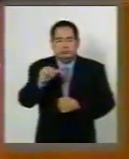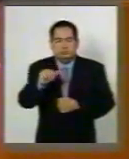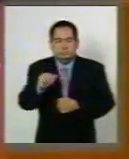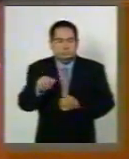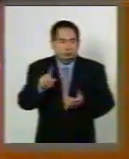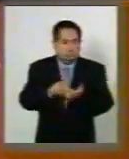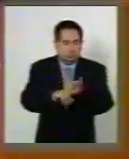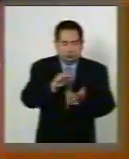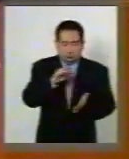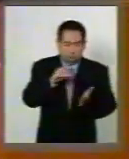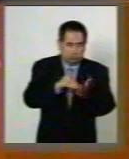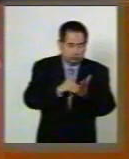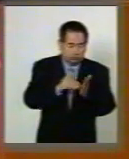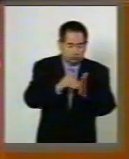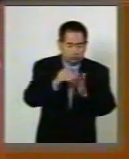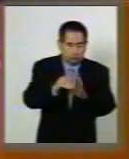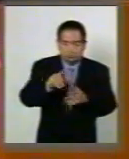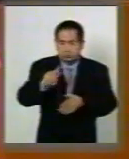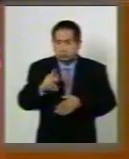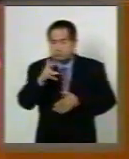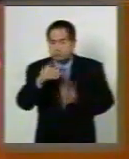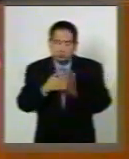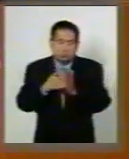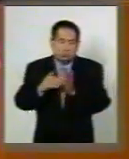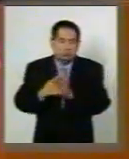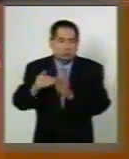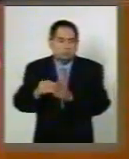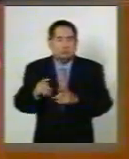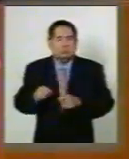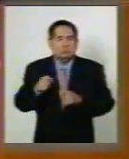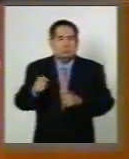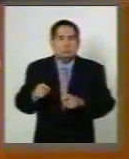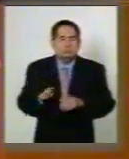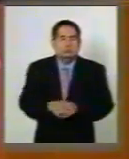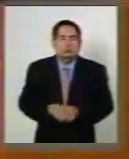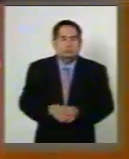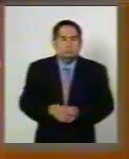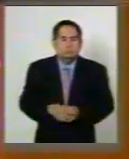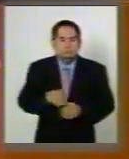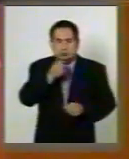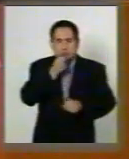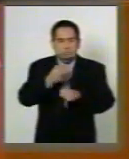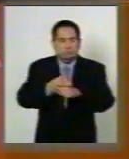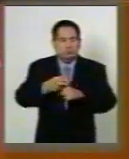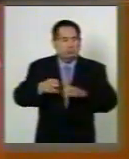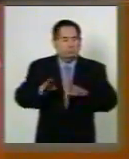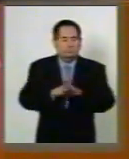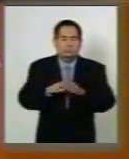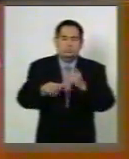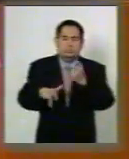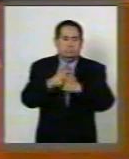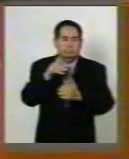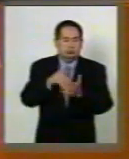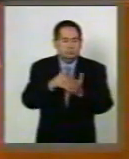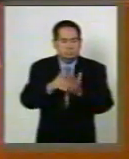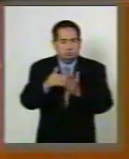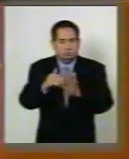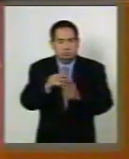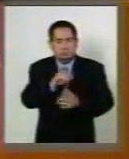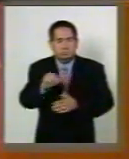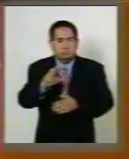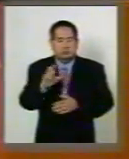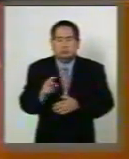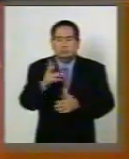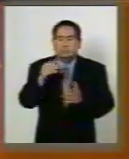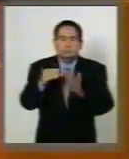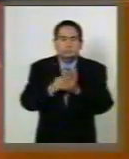40 mil millones a 74 mil millones. La Secretaría de la Marina de 13 mil millones a 34